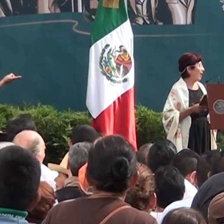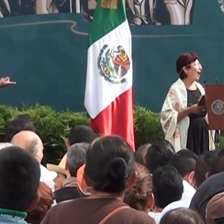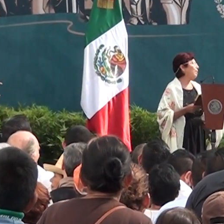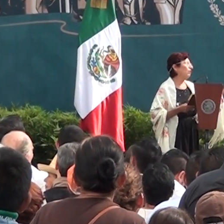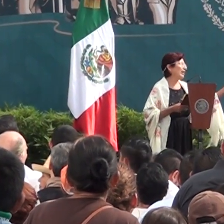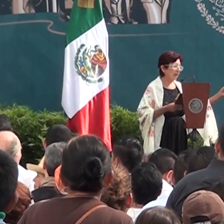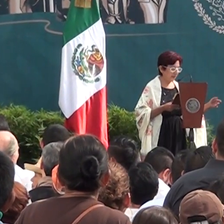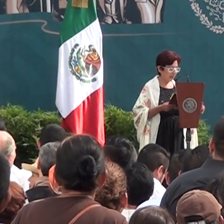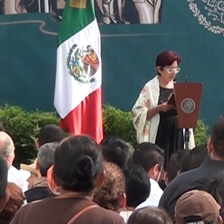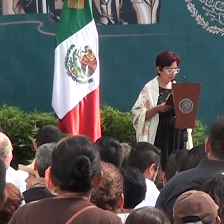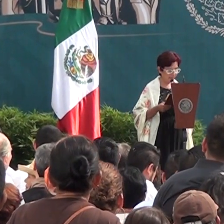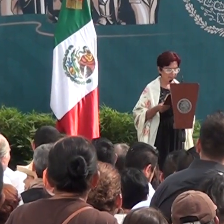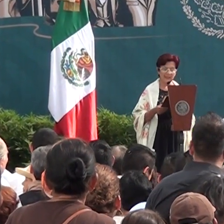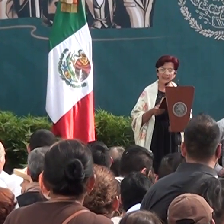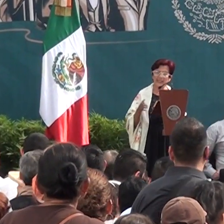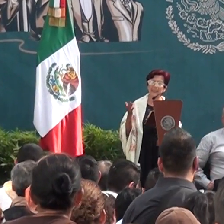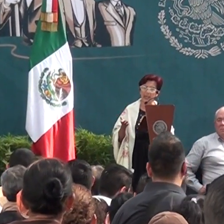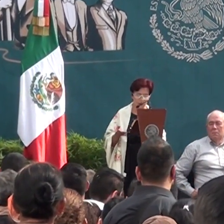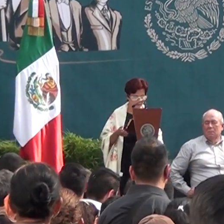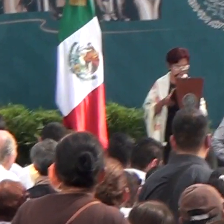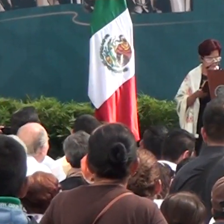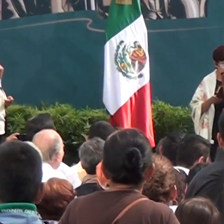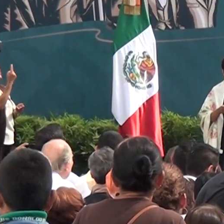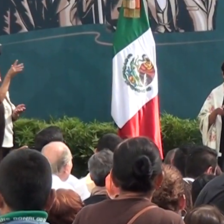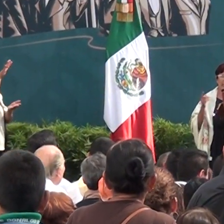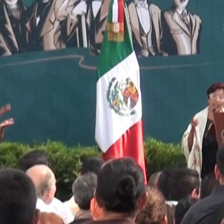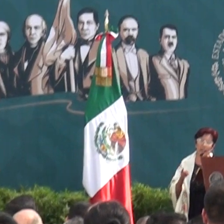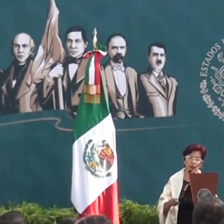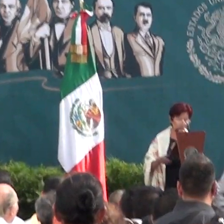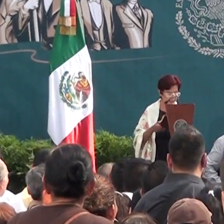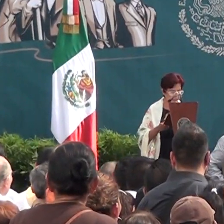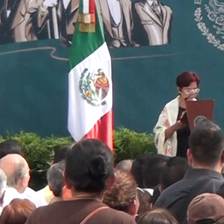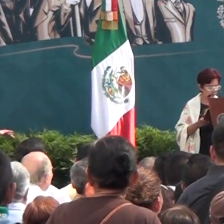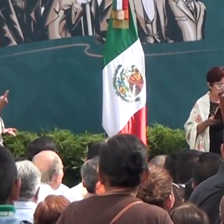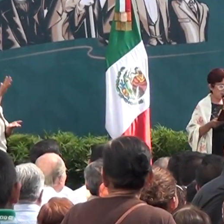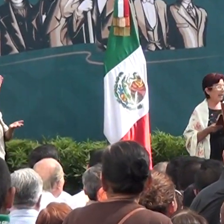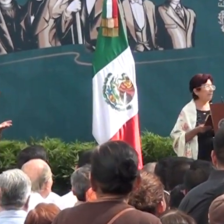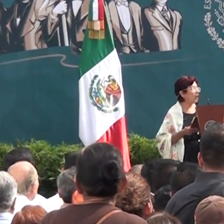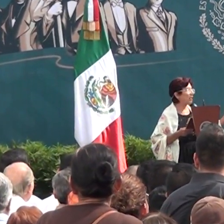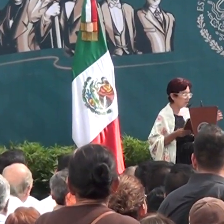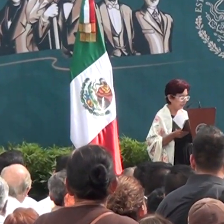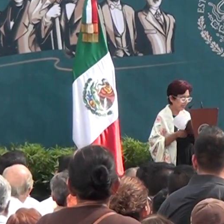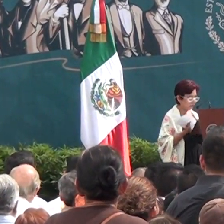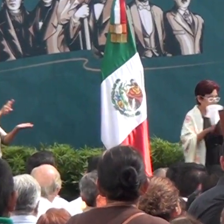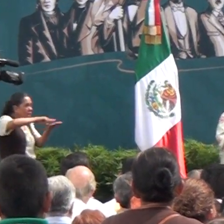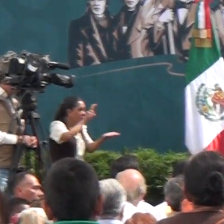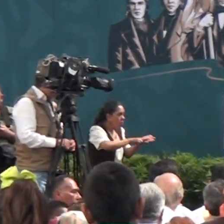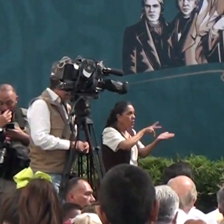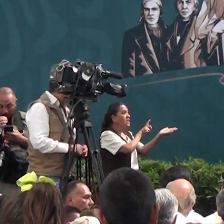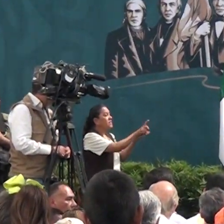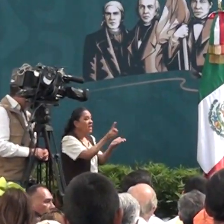importa, habrá una salvedad. ¿Qué se cayó? Se cayeron los principios, también nuestros